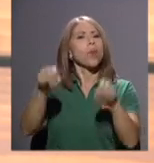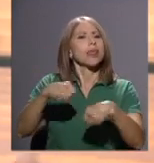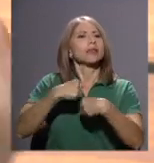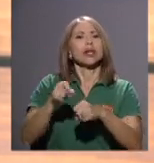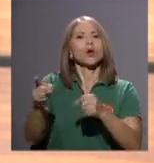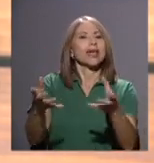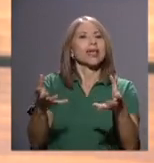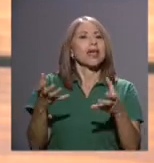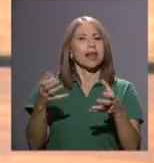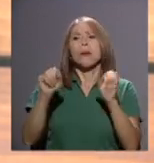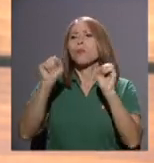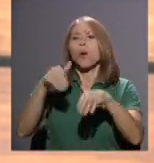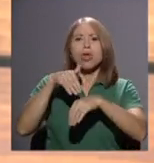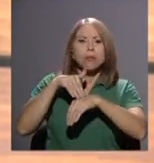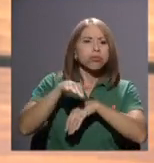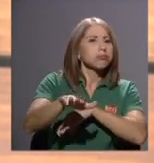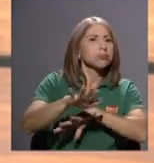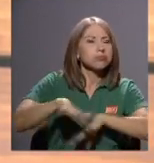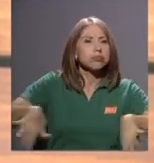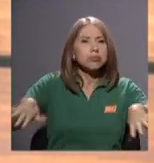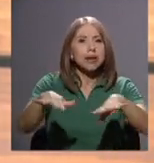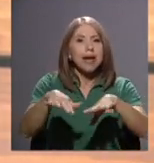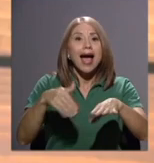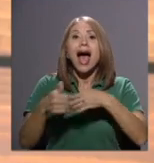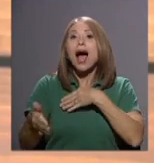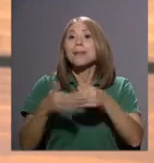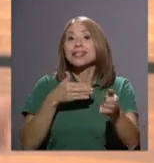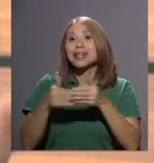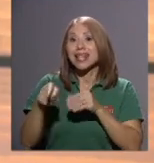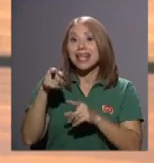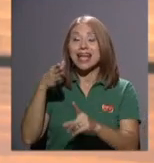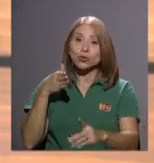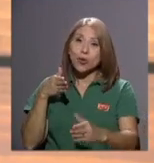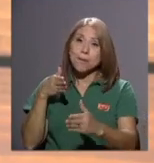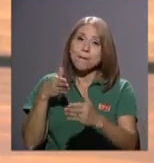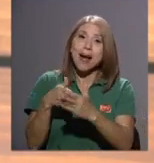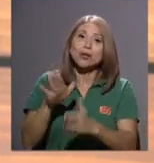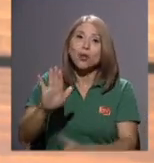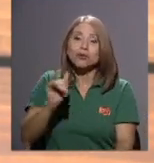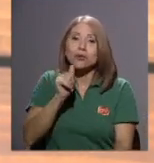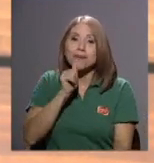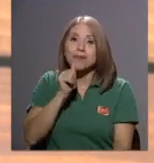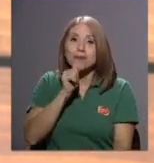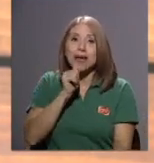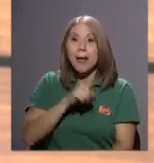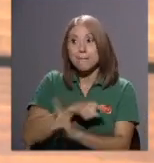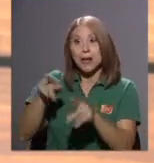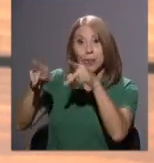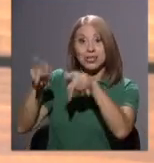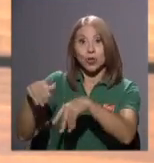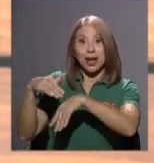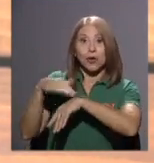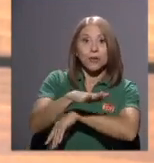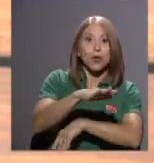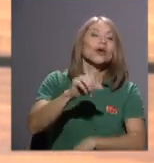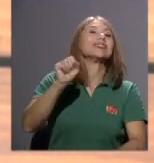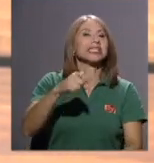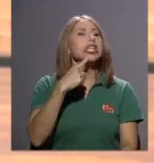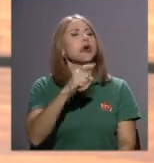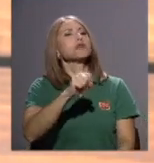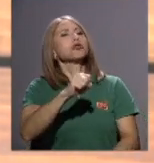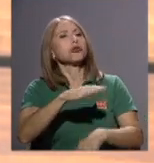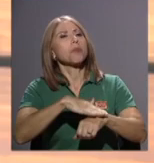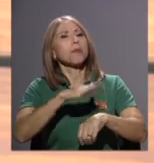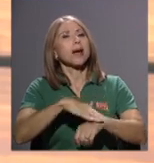a pesar de que sí le genera un impacto a su intimidad, sí existe una autorización del titular, entonces no habría acción delictiva. También